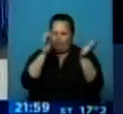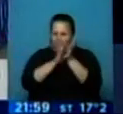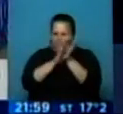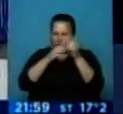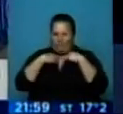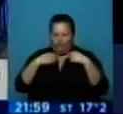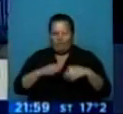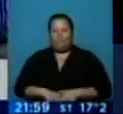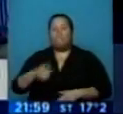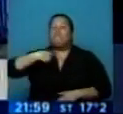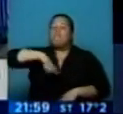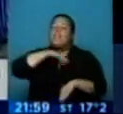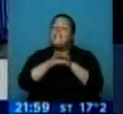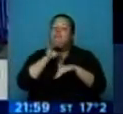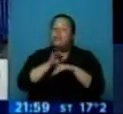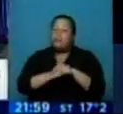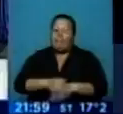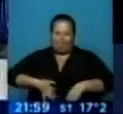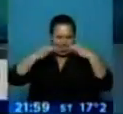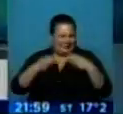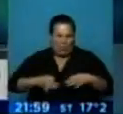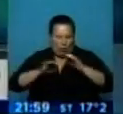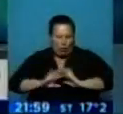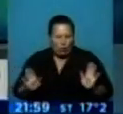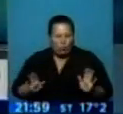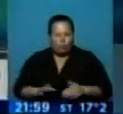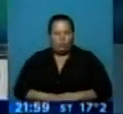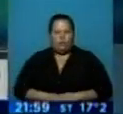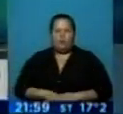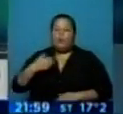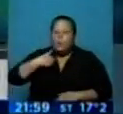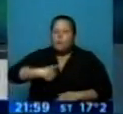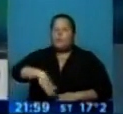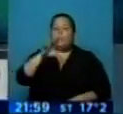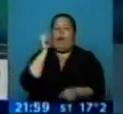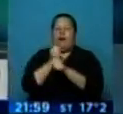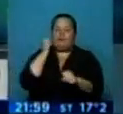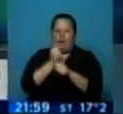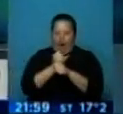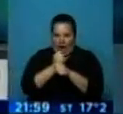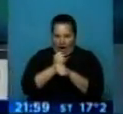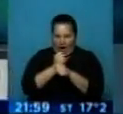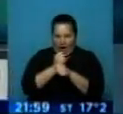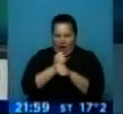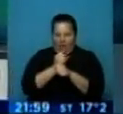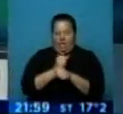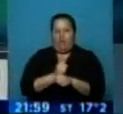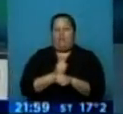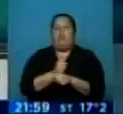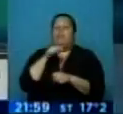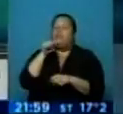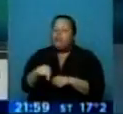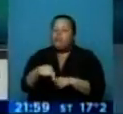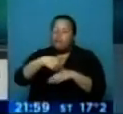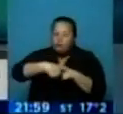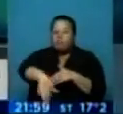Y nuestros compromisos son concretos y vamos a trabajar en ellos